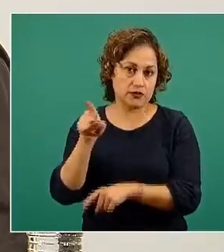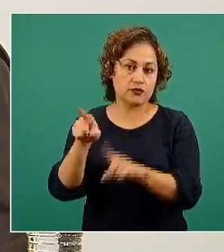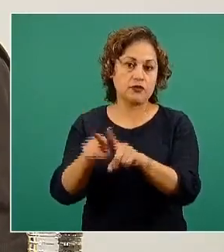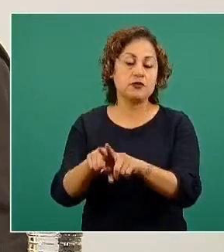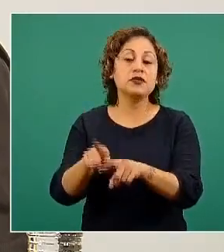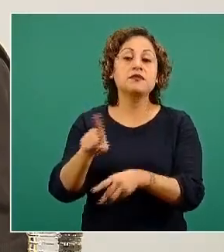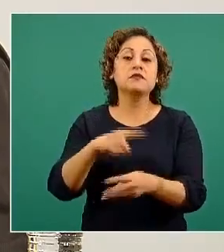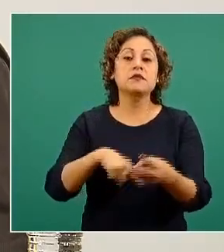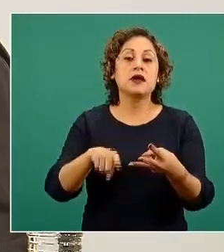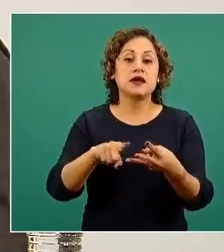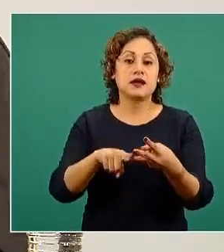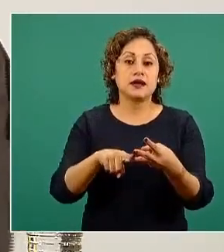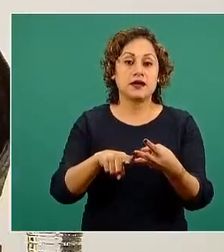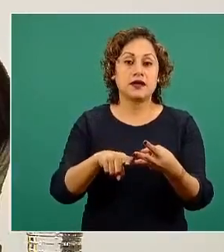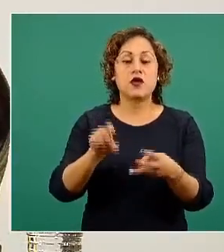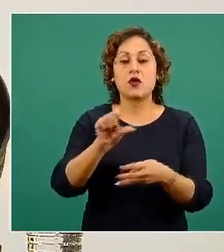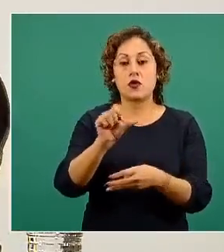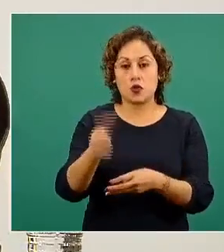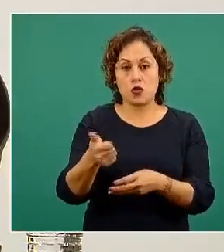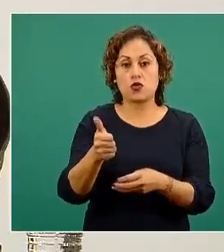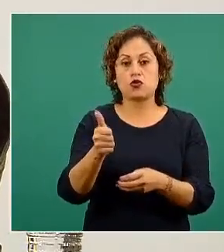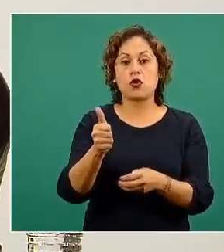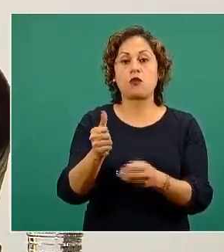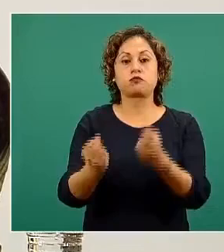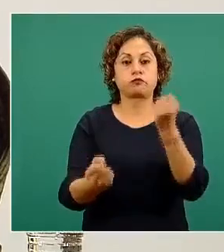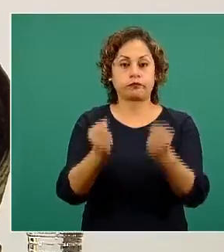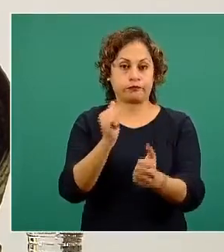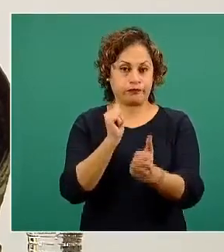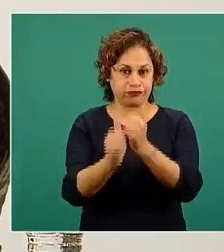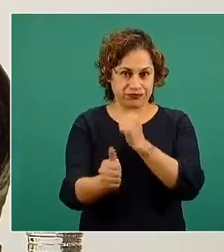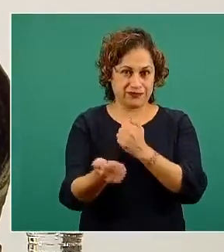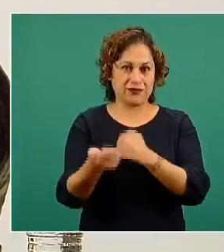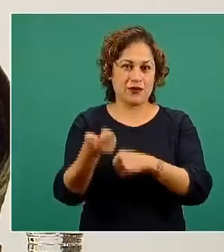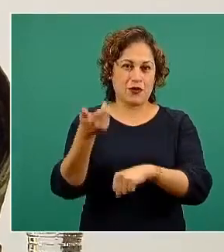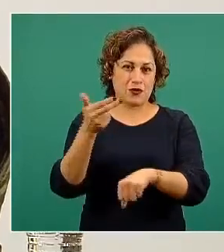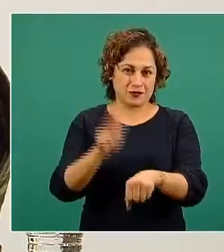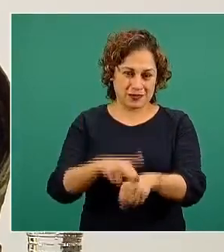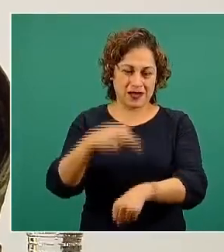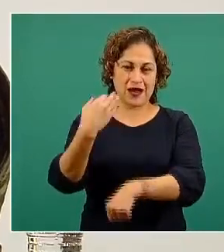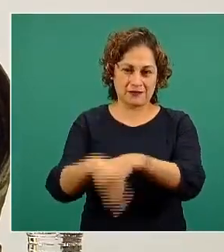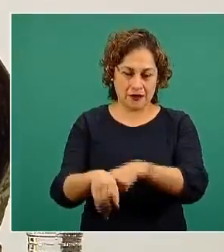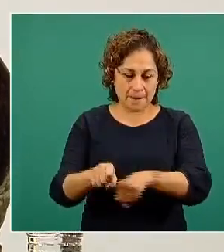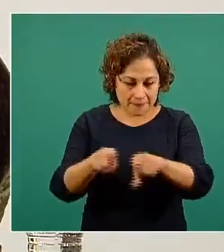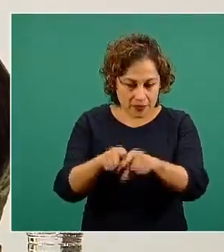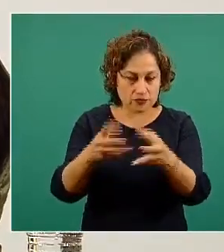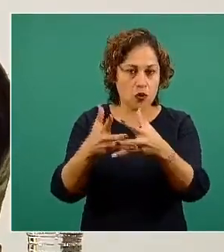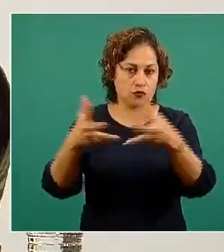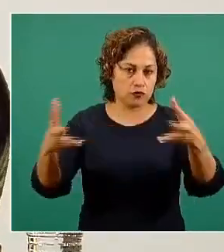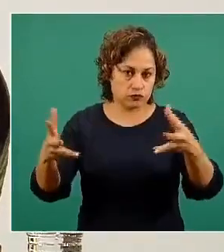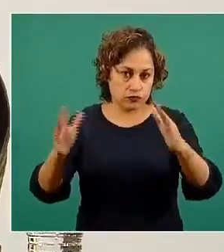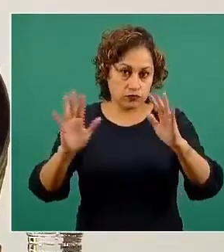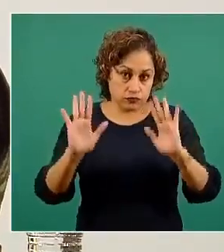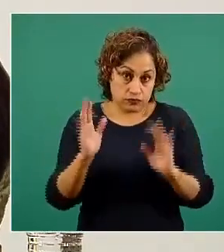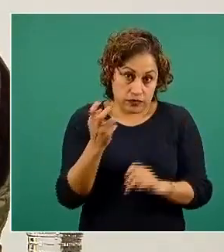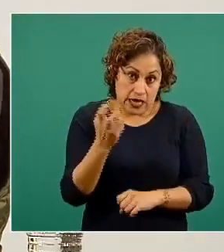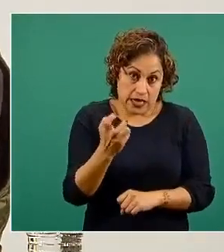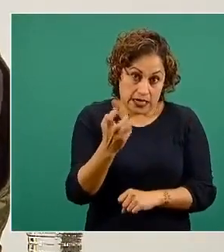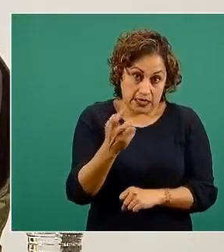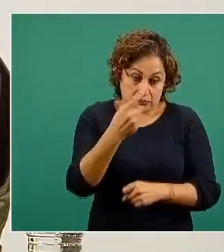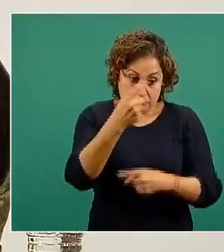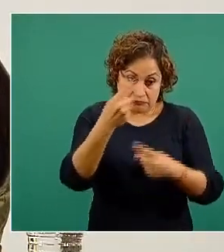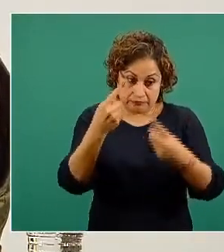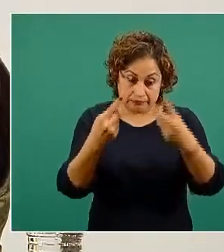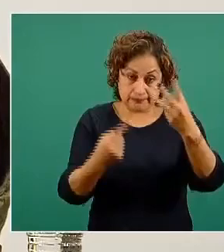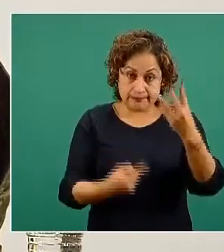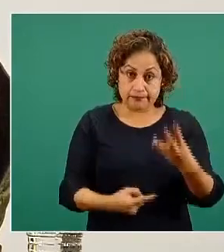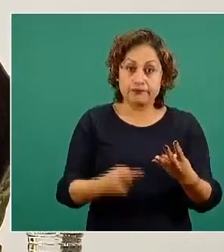este crecimiento en el autódromo. Entonces, más o menos esa sería mi respuesta, y se están también proyectando